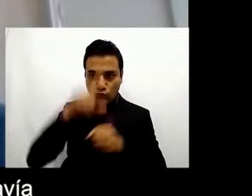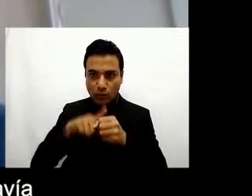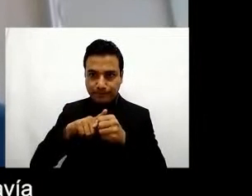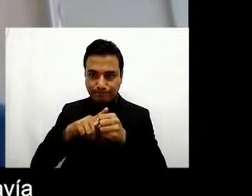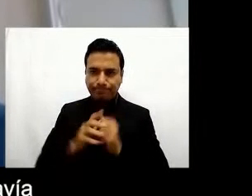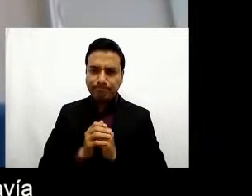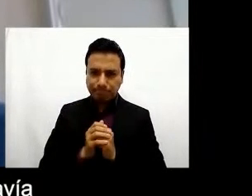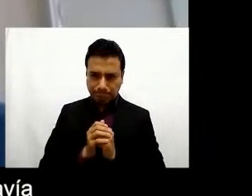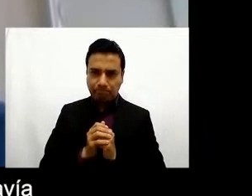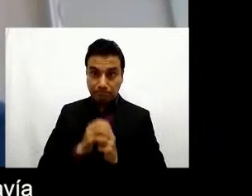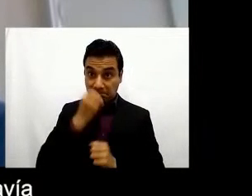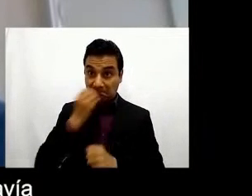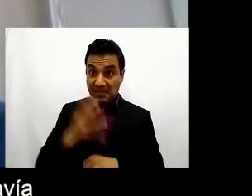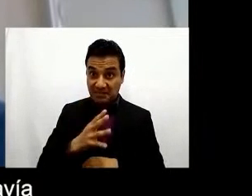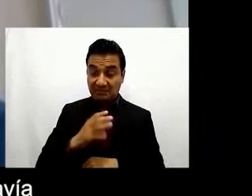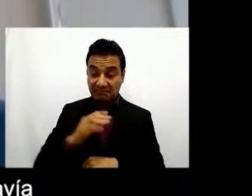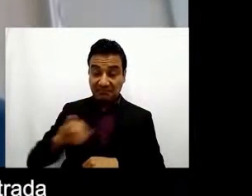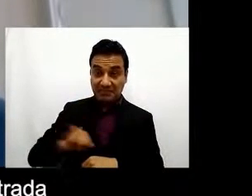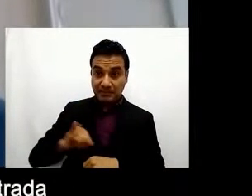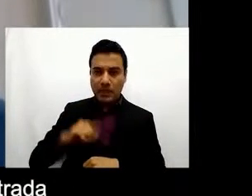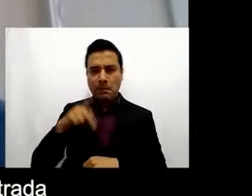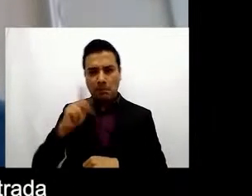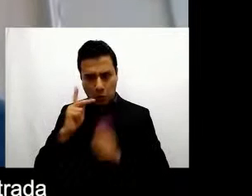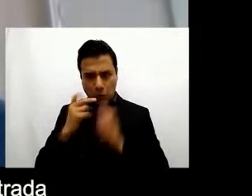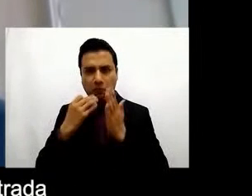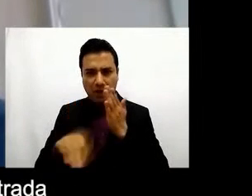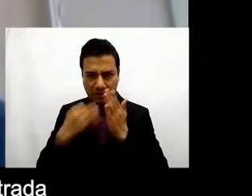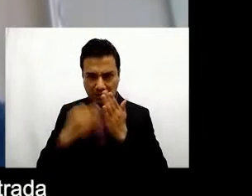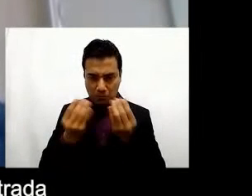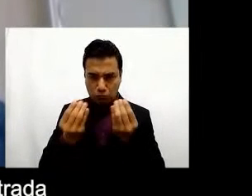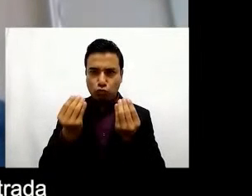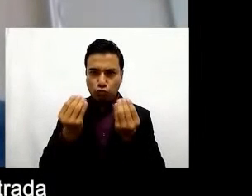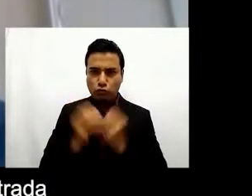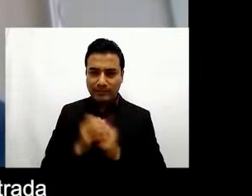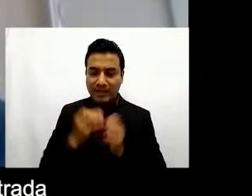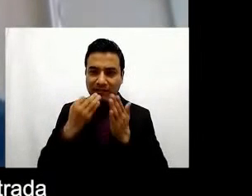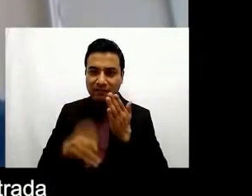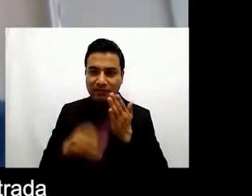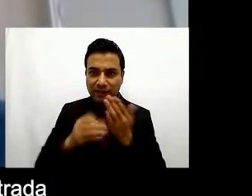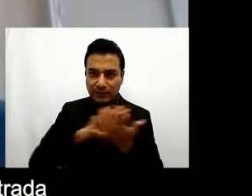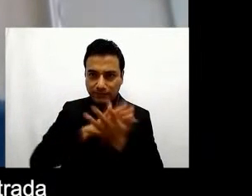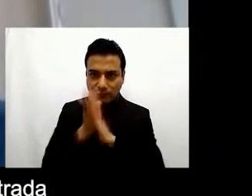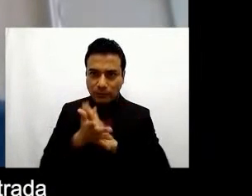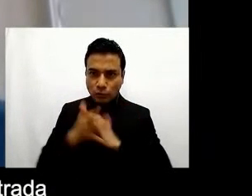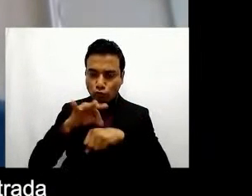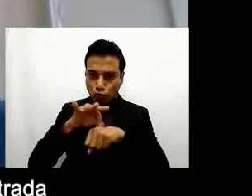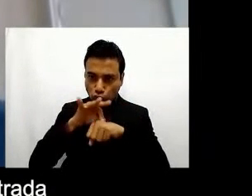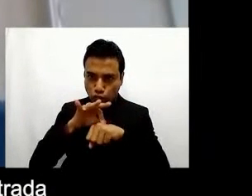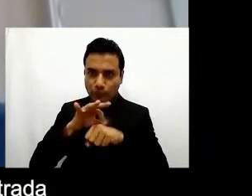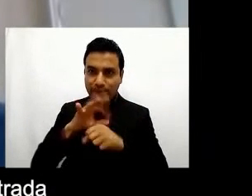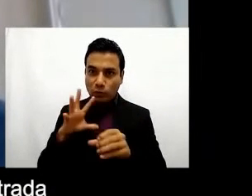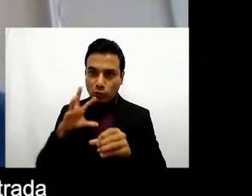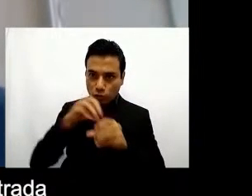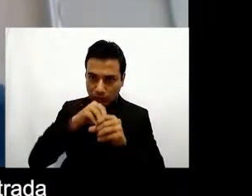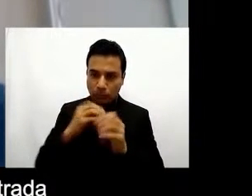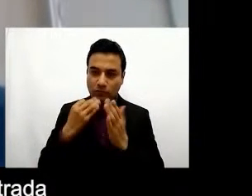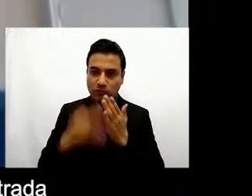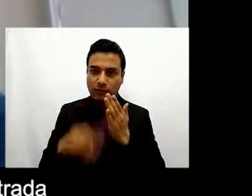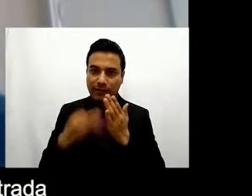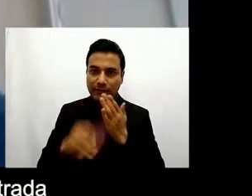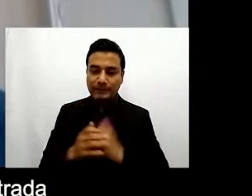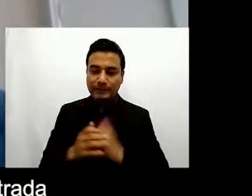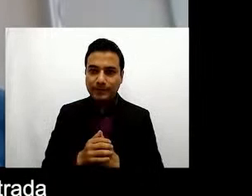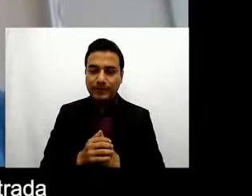nos falta mucho, todavía falta aterrizarlo para que realmente sea inclusiva y no muy